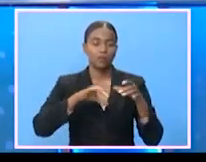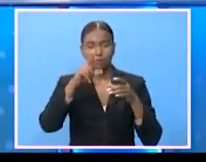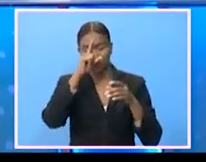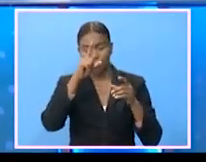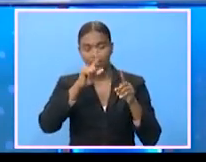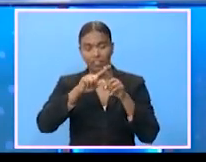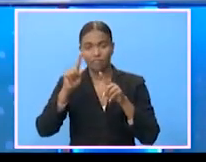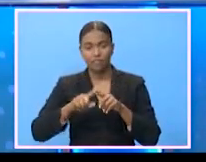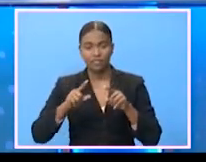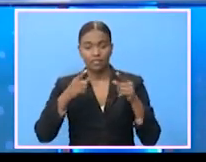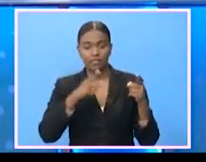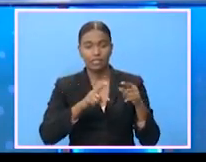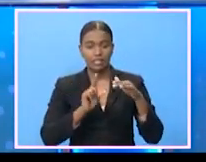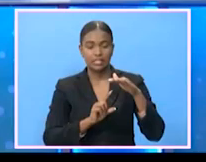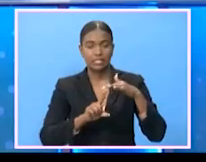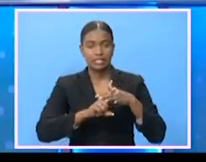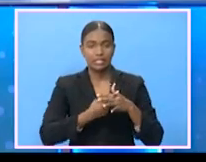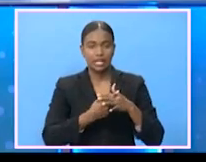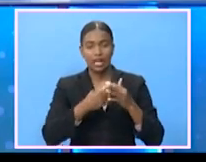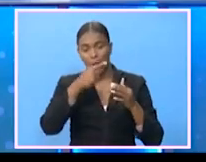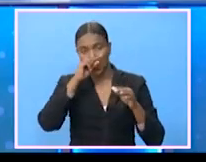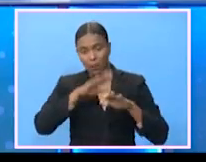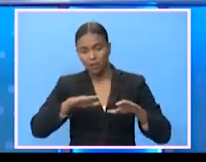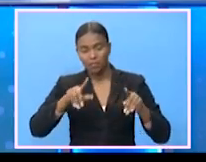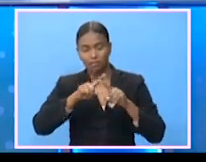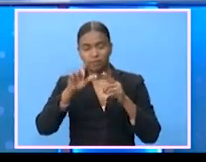niveles iniciales en niños y niñas de diferentes